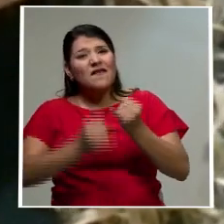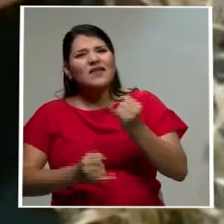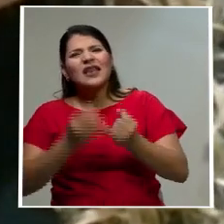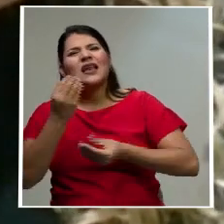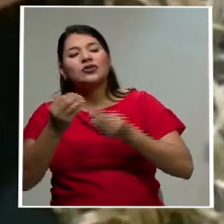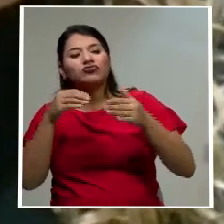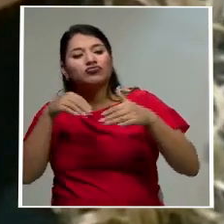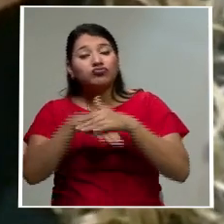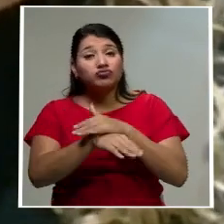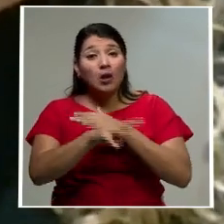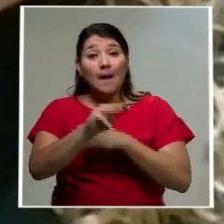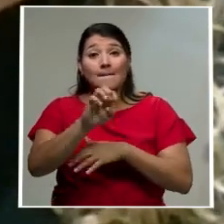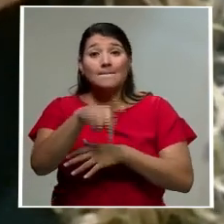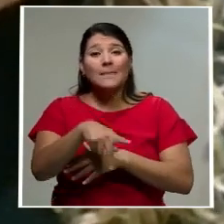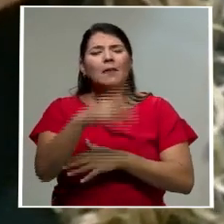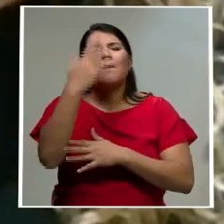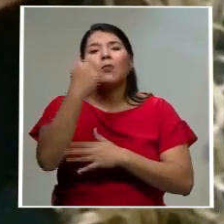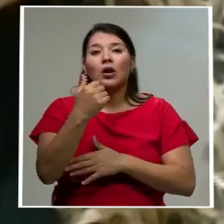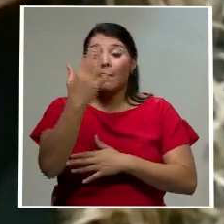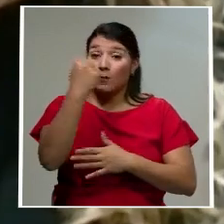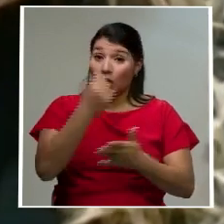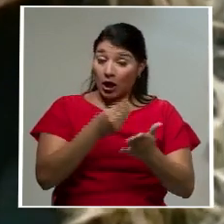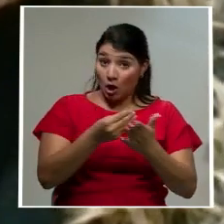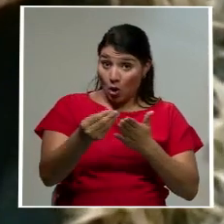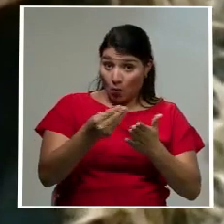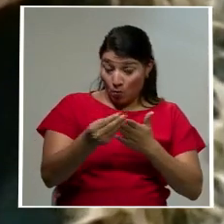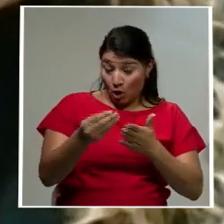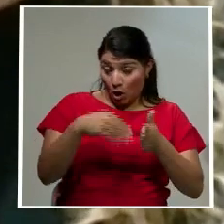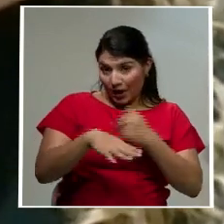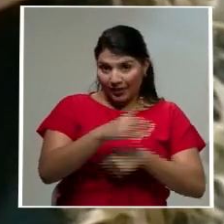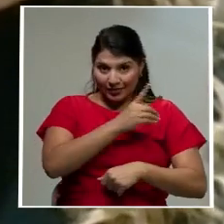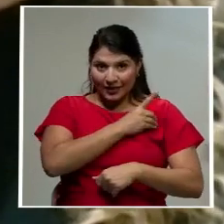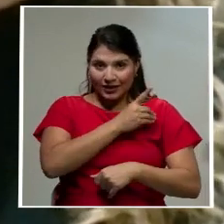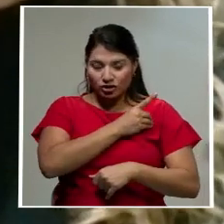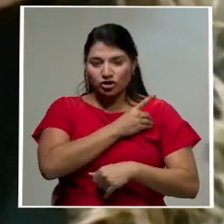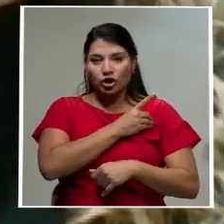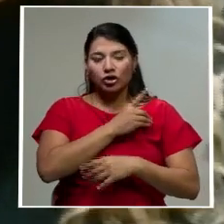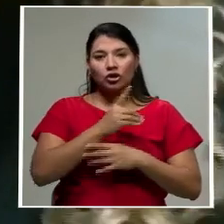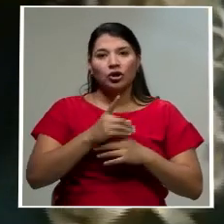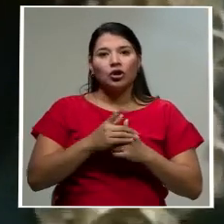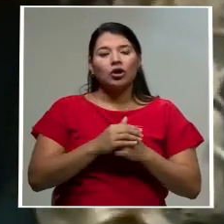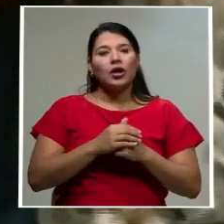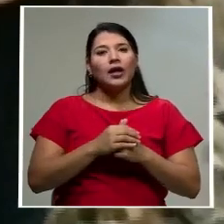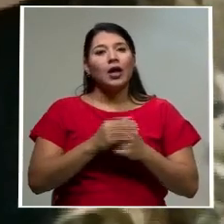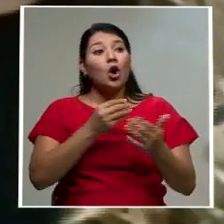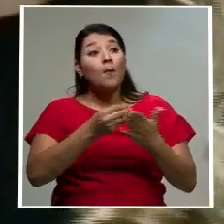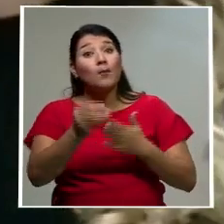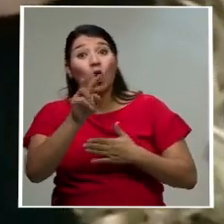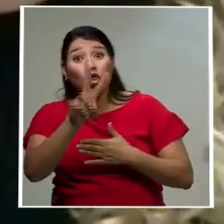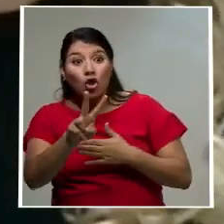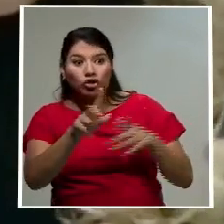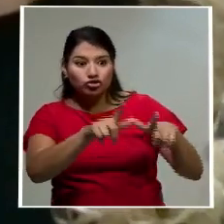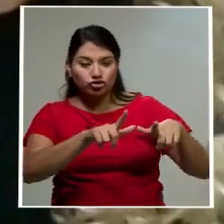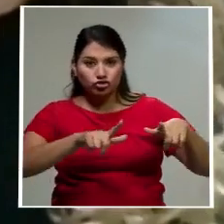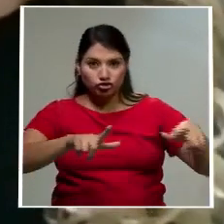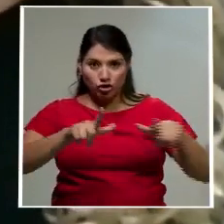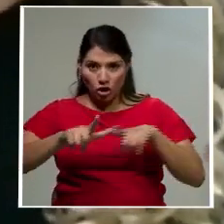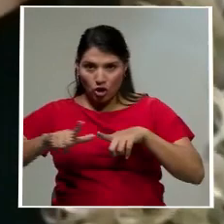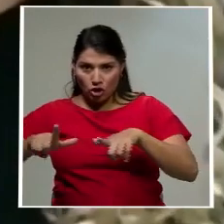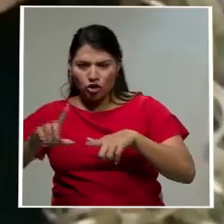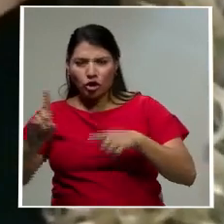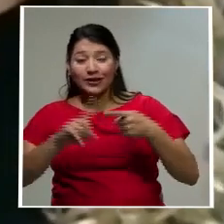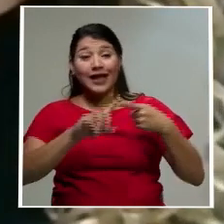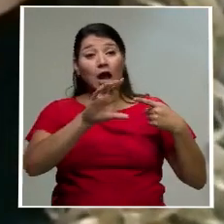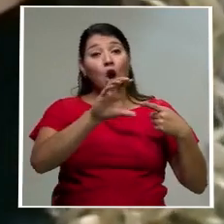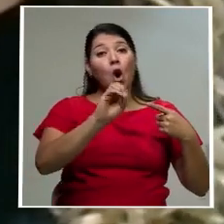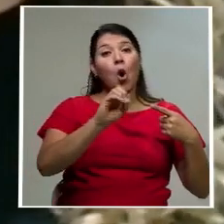MEP por la compra, justamente en la dirección en la DIE, por la compra de 2 terrenos, uno en Copey de